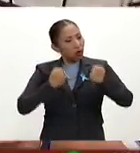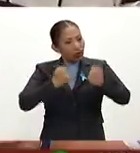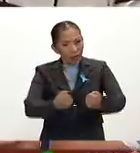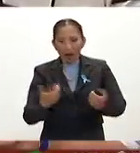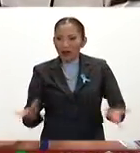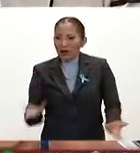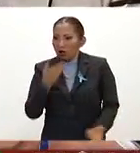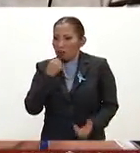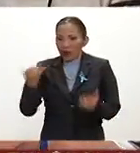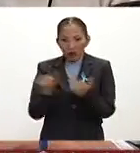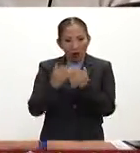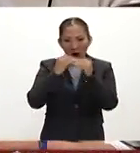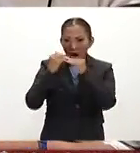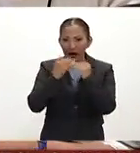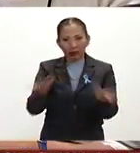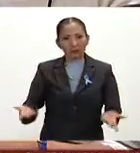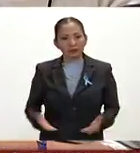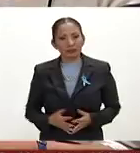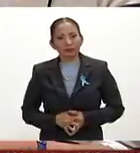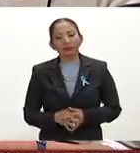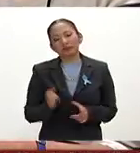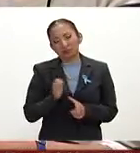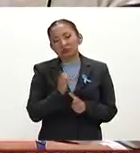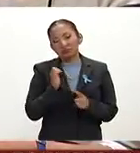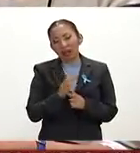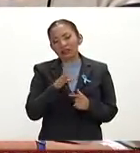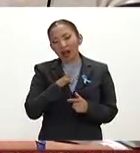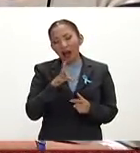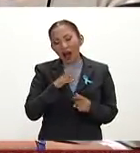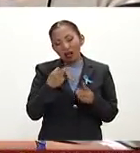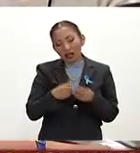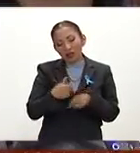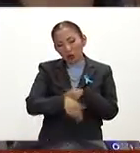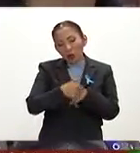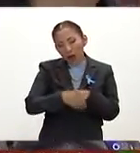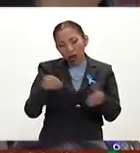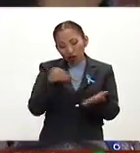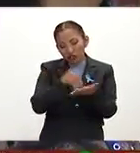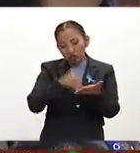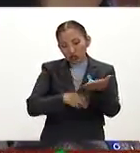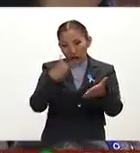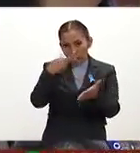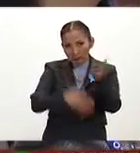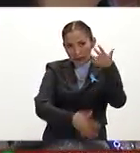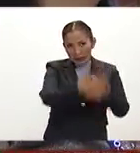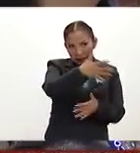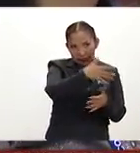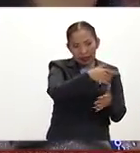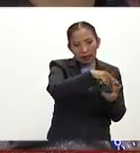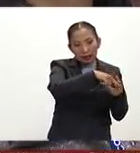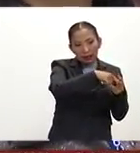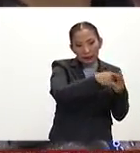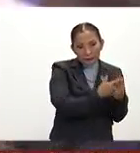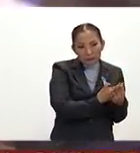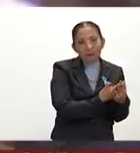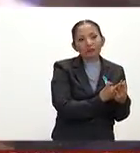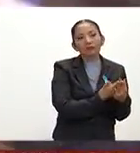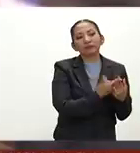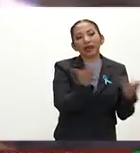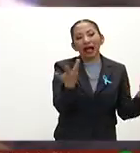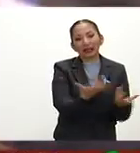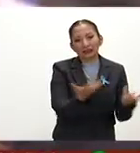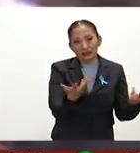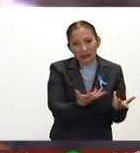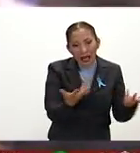como cualquier otro ciudadano, ¿no? Entonces, si hay estadísticas, incluso en el 2015 se empezó a